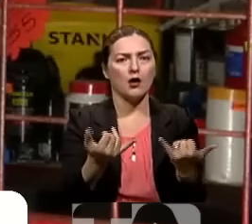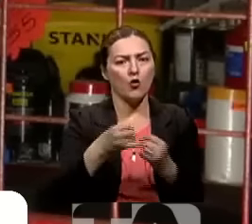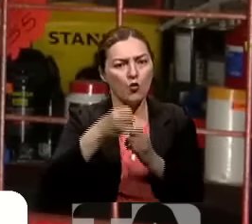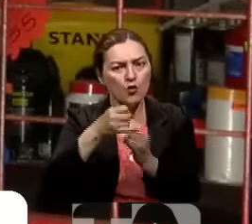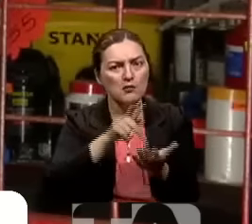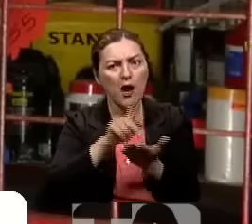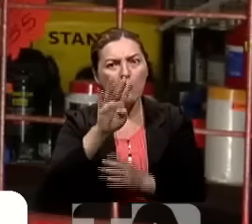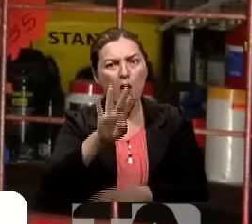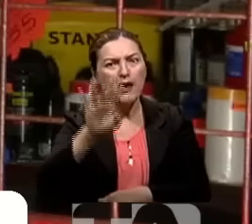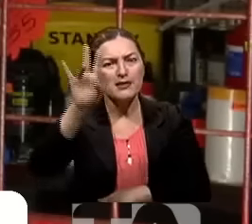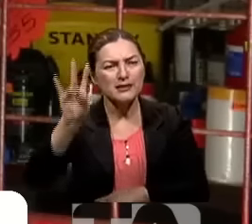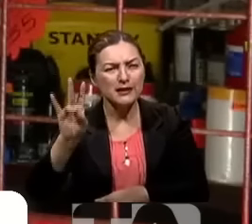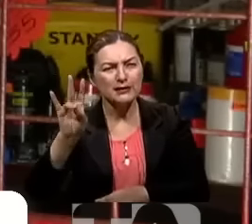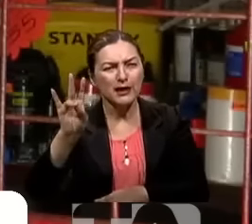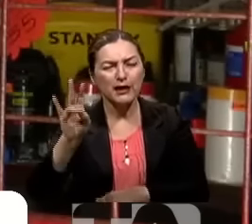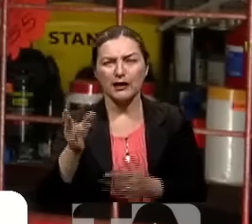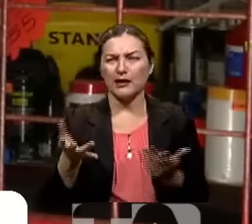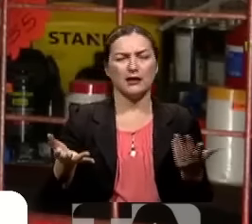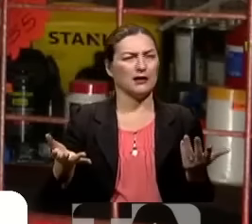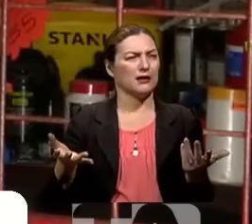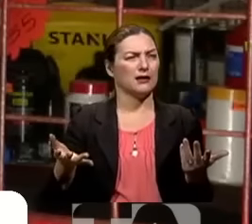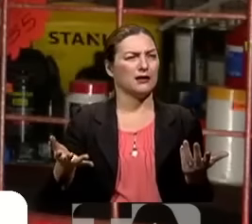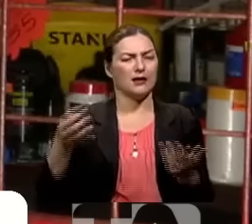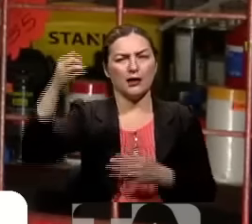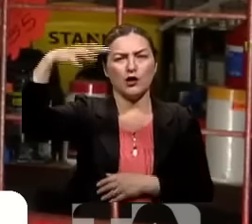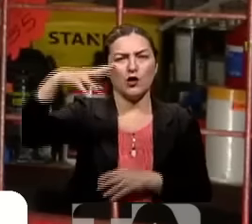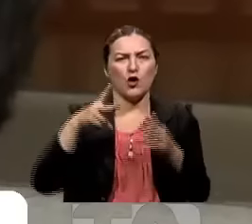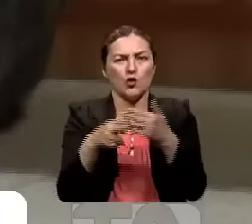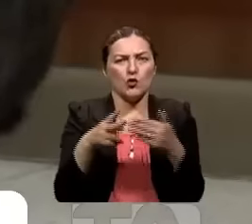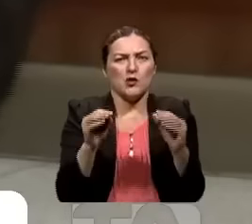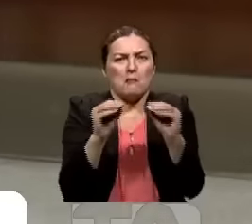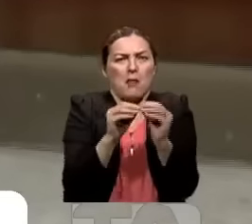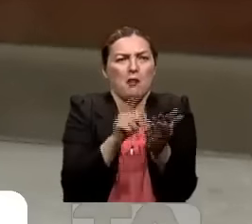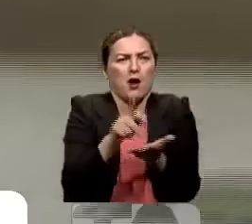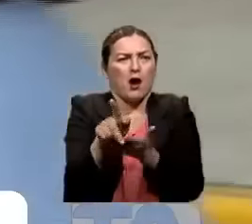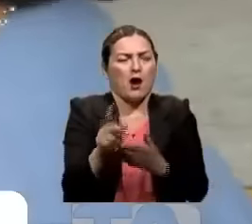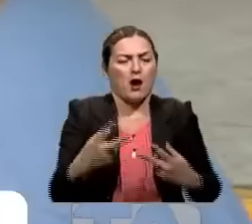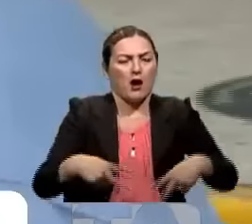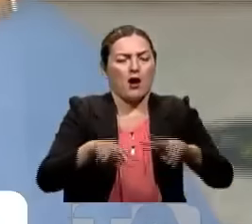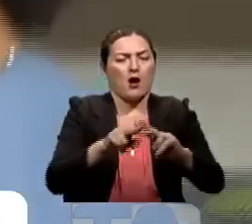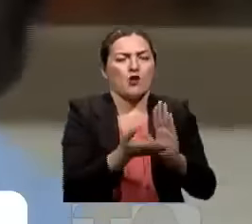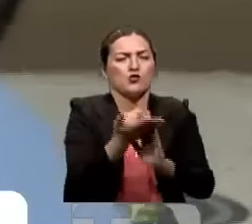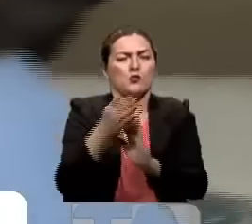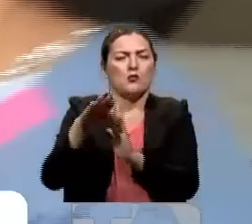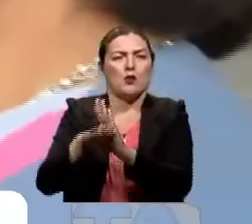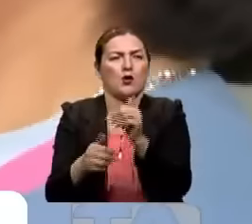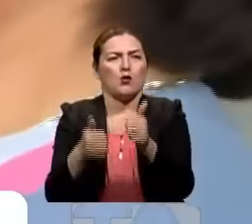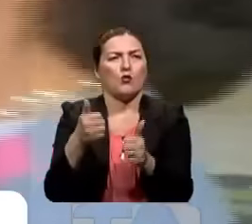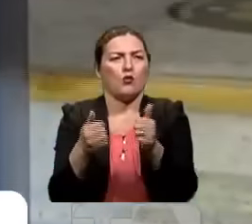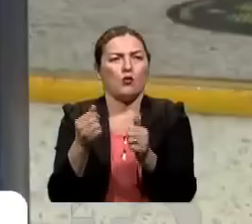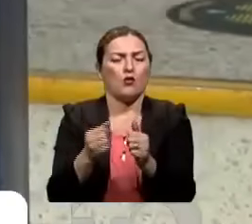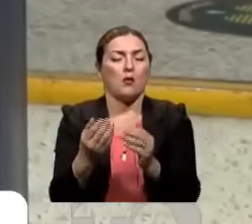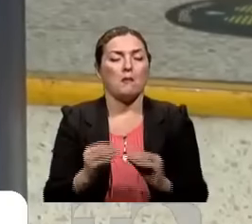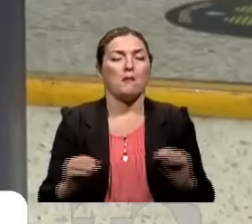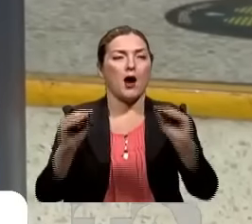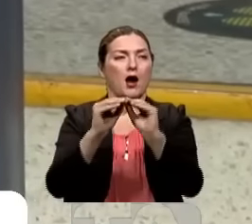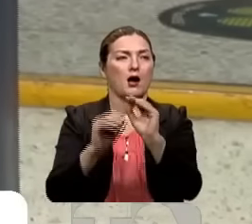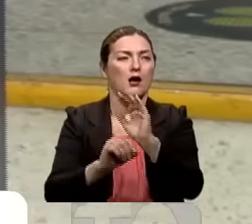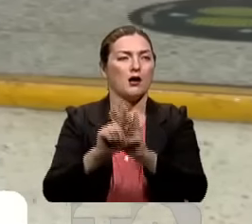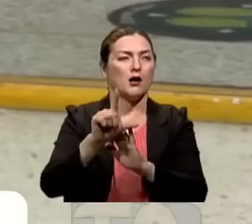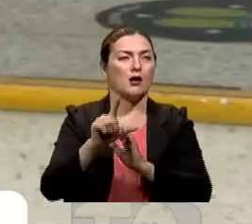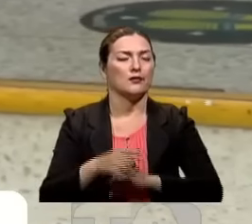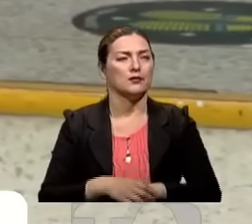vez pagué 47. Pero si no tengo luz, igual sigo pagando más. ¿La tarifa subió o bajó? Un poco, subió.